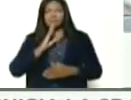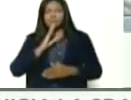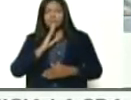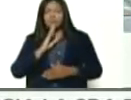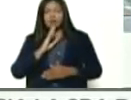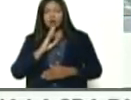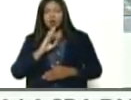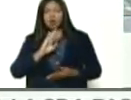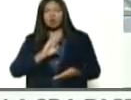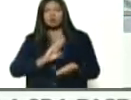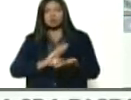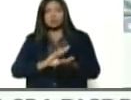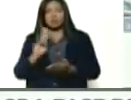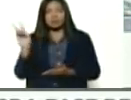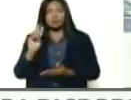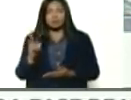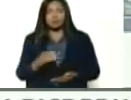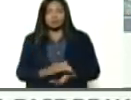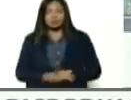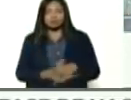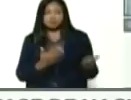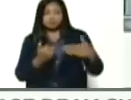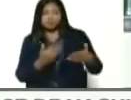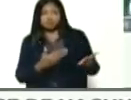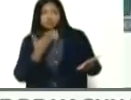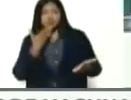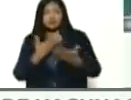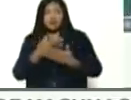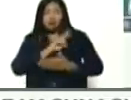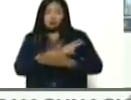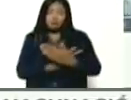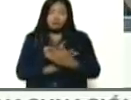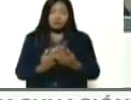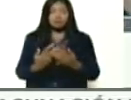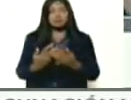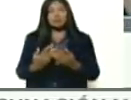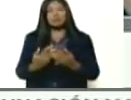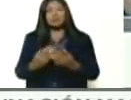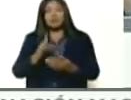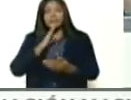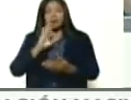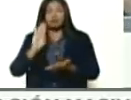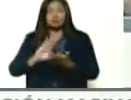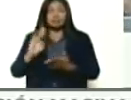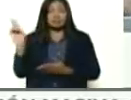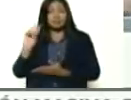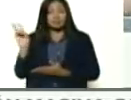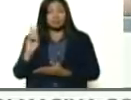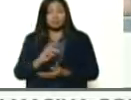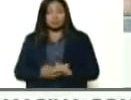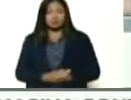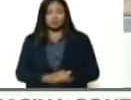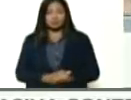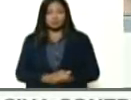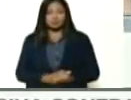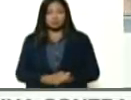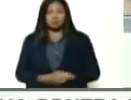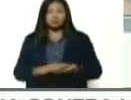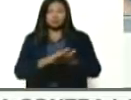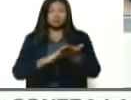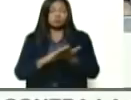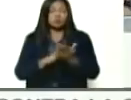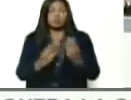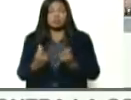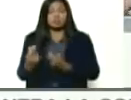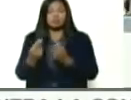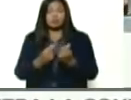de venezuela pomelo aquí gracias a la fortaleza institucional del banco central de venezuela se recuperó el dinero y se